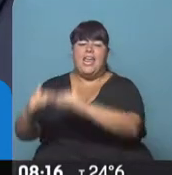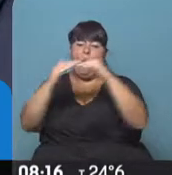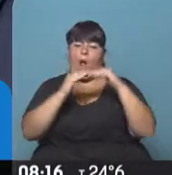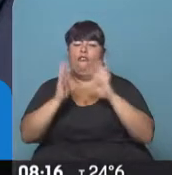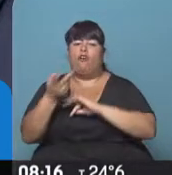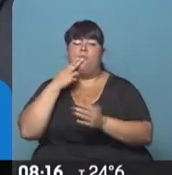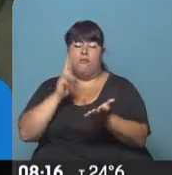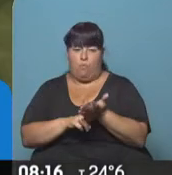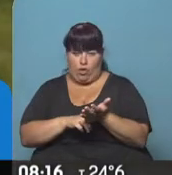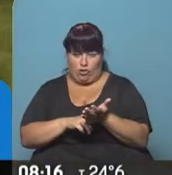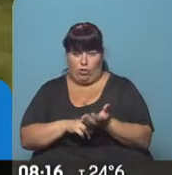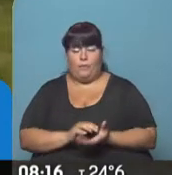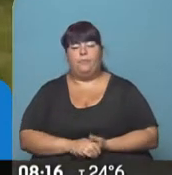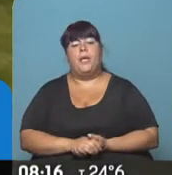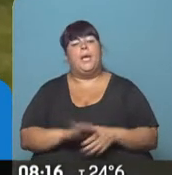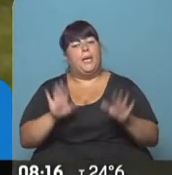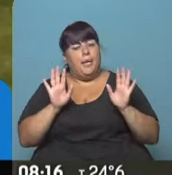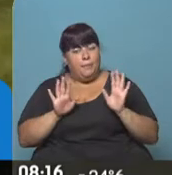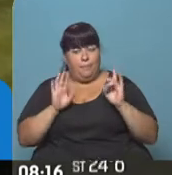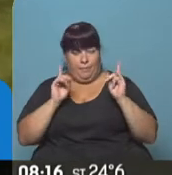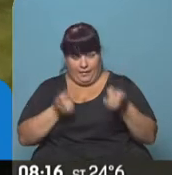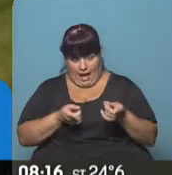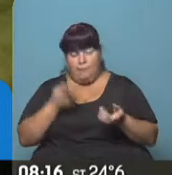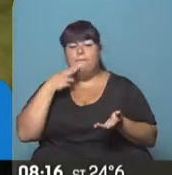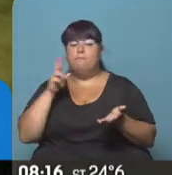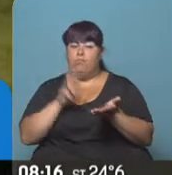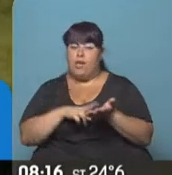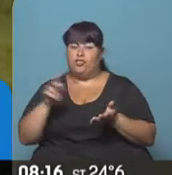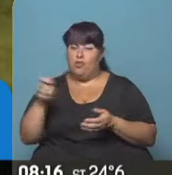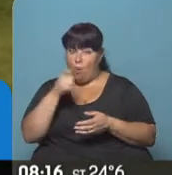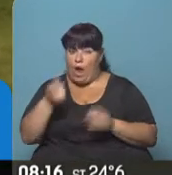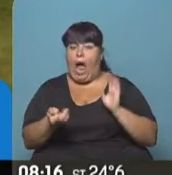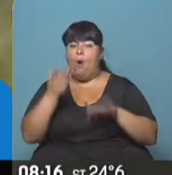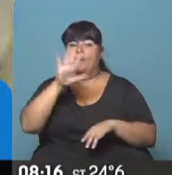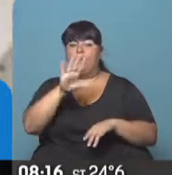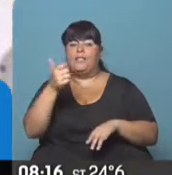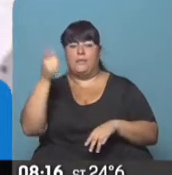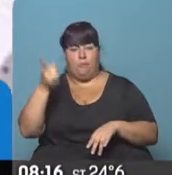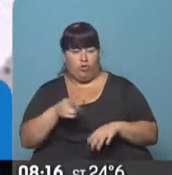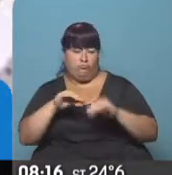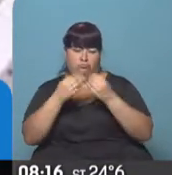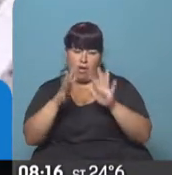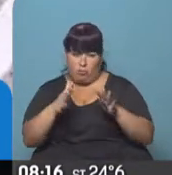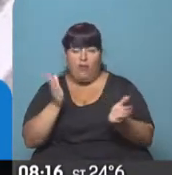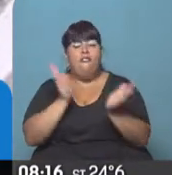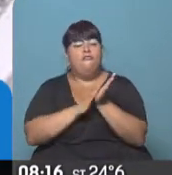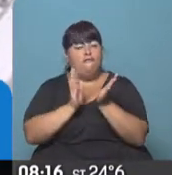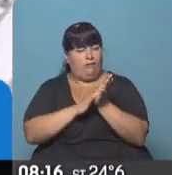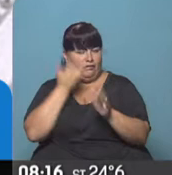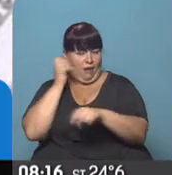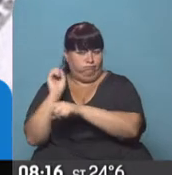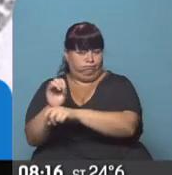al sistema tributario. Pero, además, el impuesto inmobiliario aumentó un 56% promedio. Las facturas